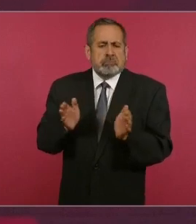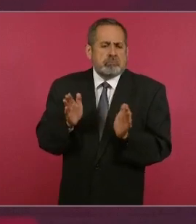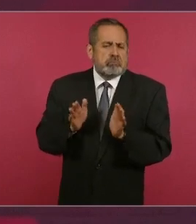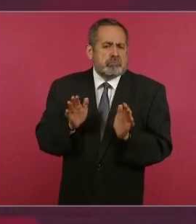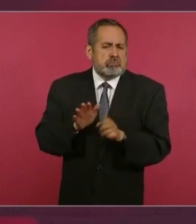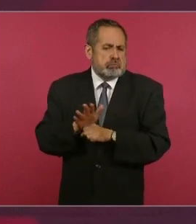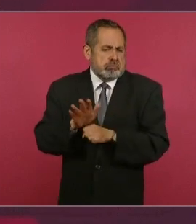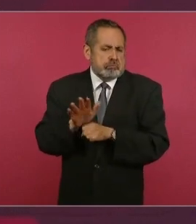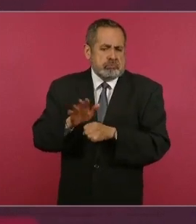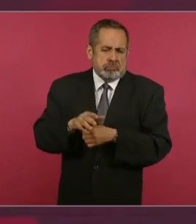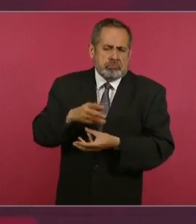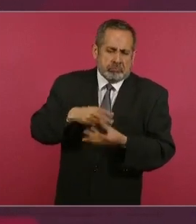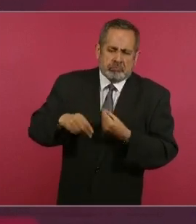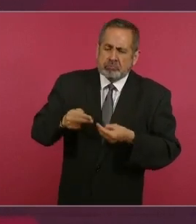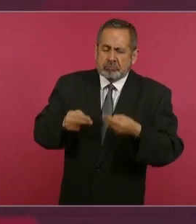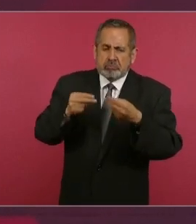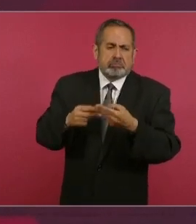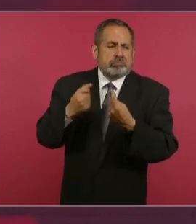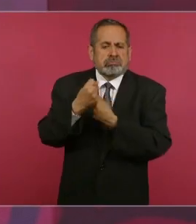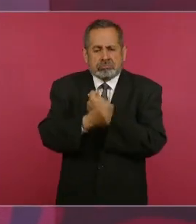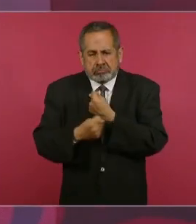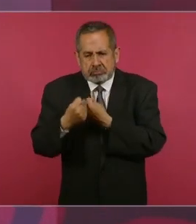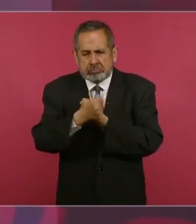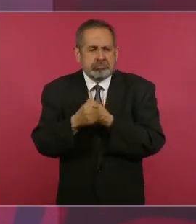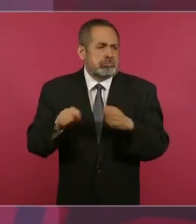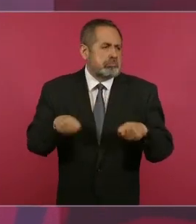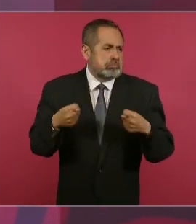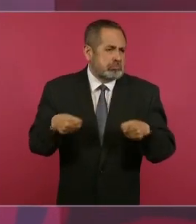con una pequeña tienda,